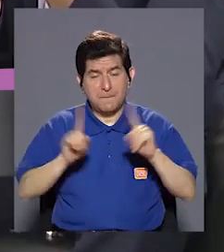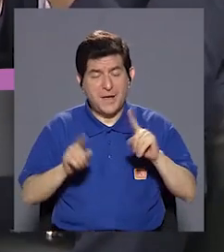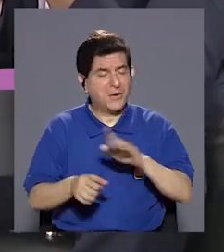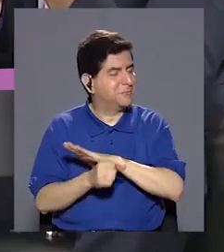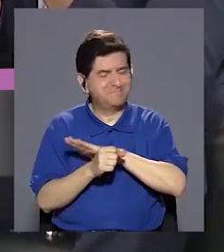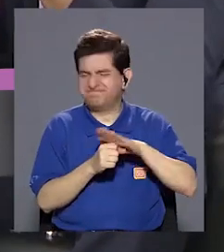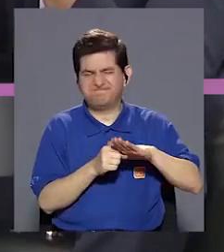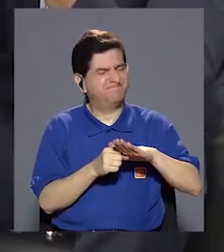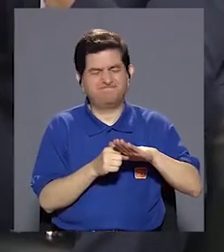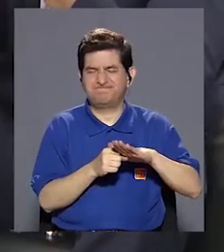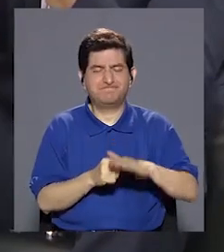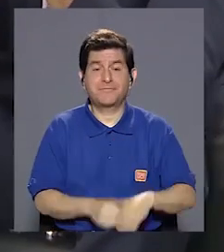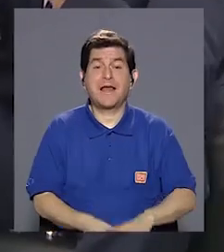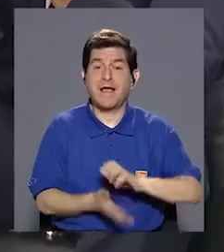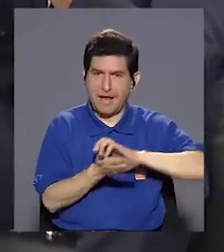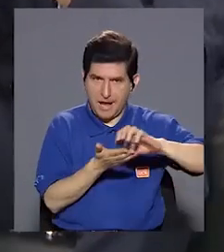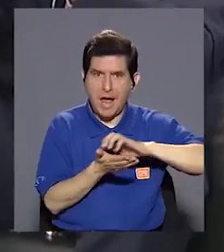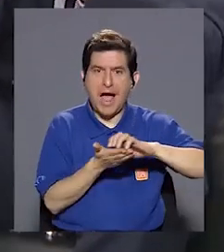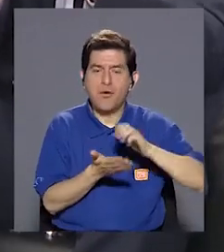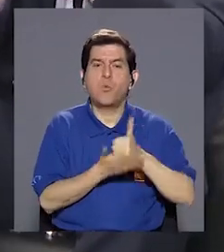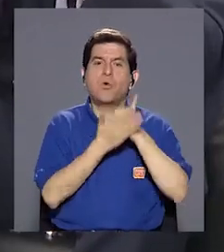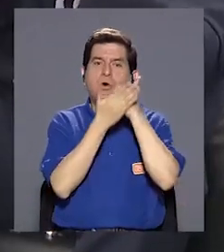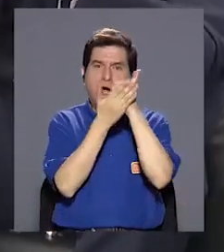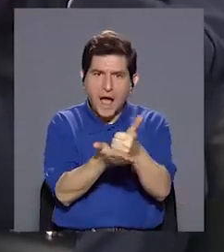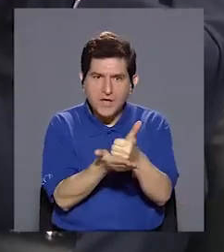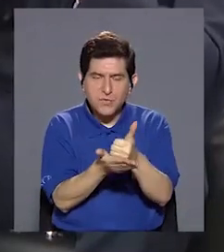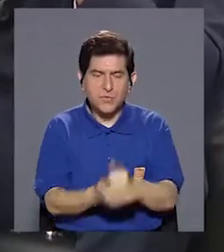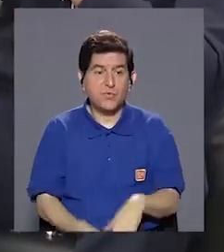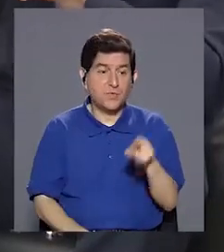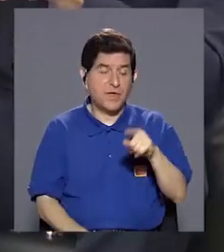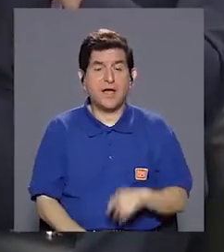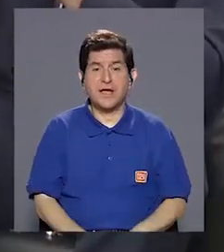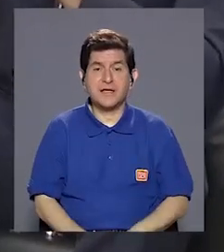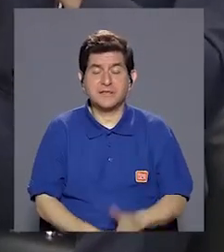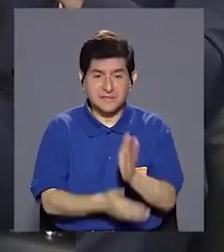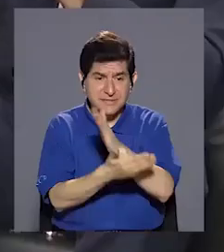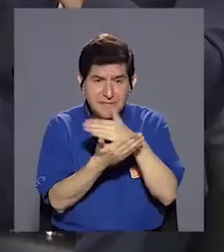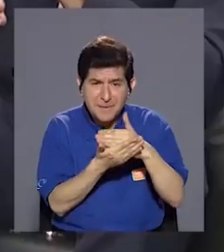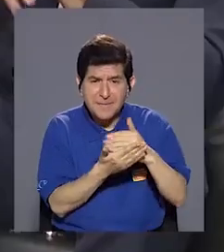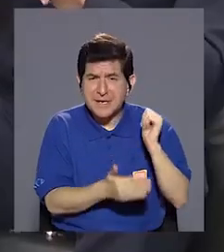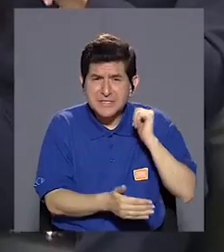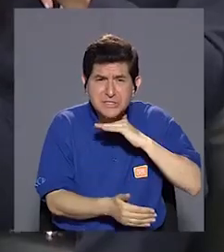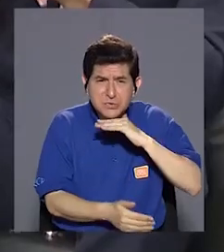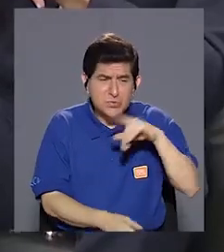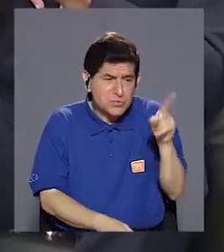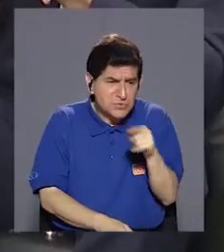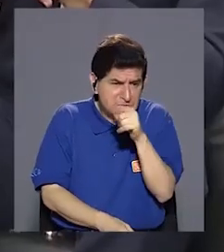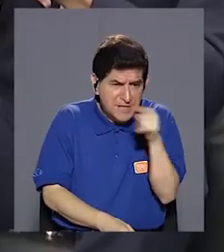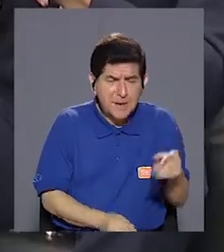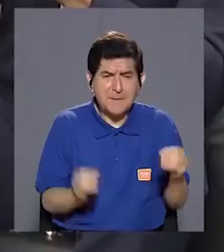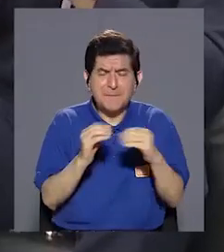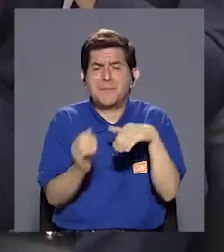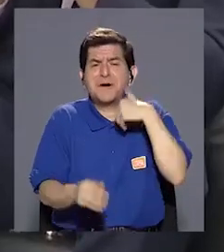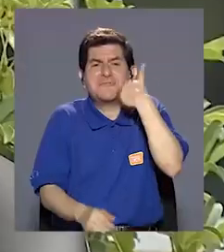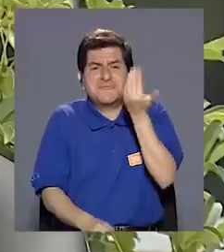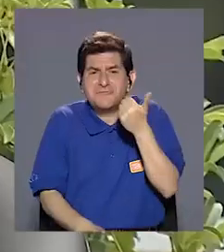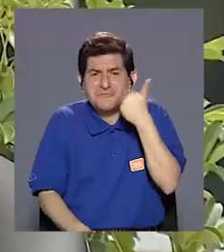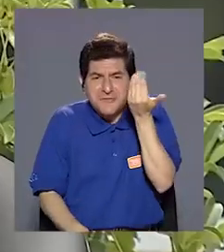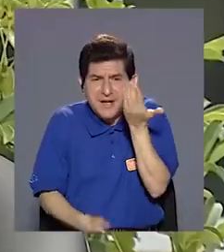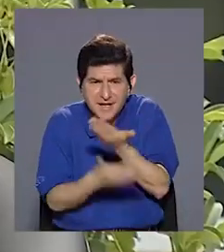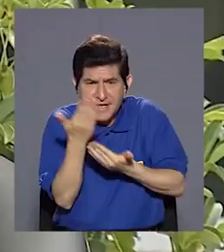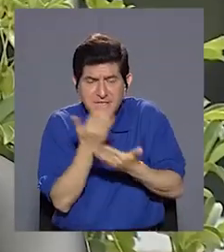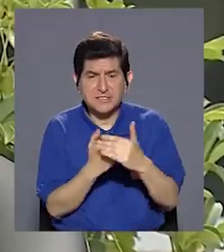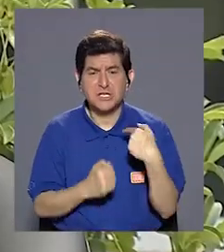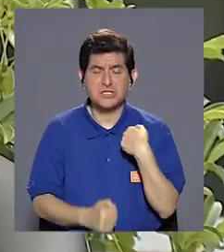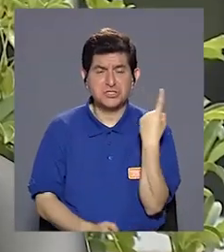no es suficiente. O sea, el jabón siempre ayuda a que esas partículas se desprendan con mayor, mucho más facilidad de las